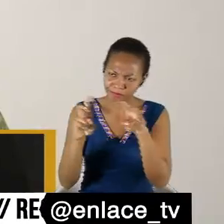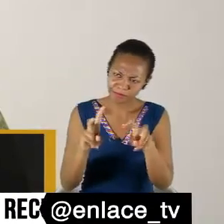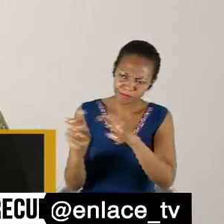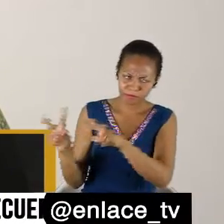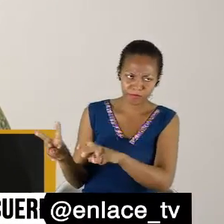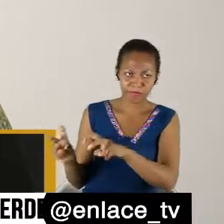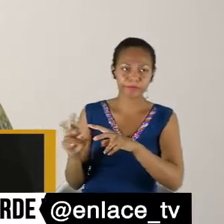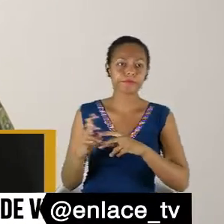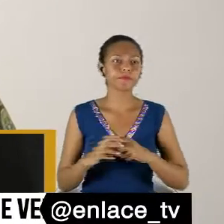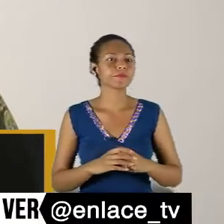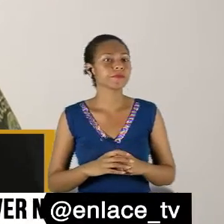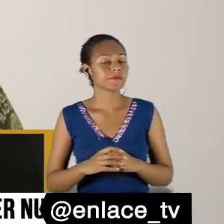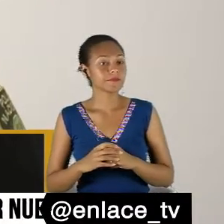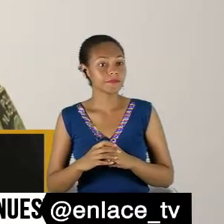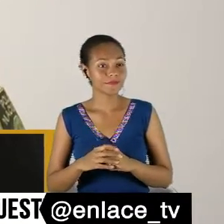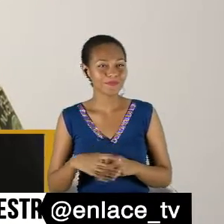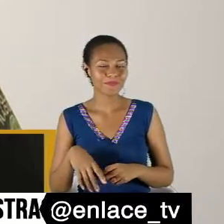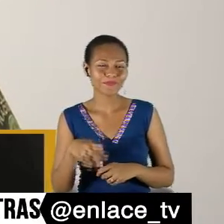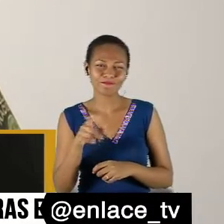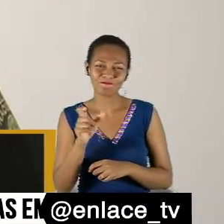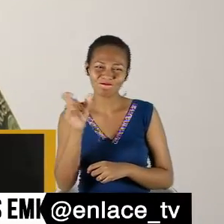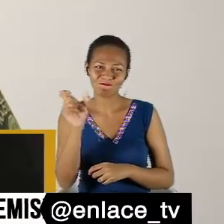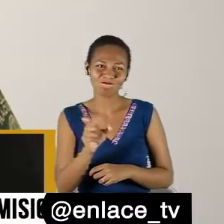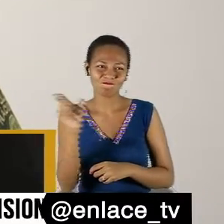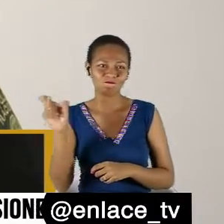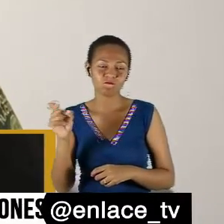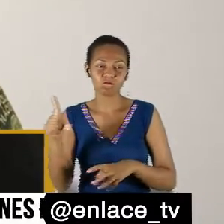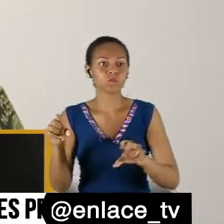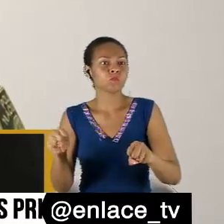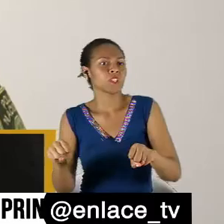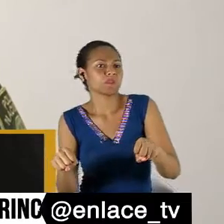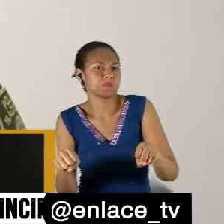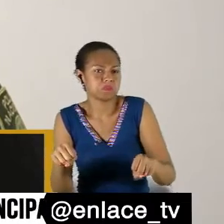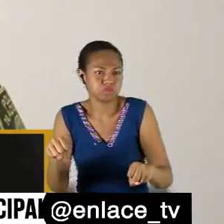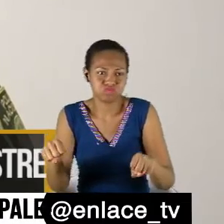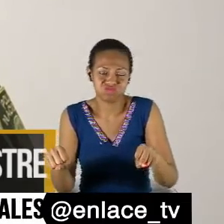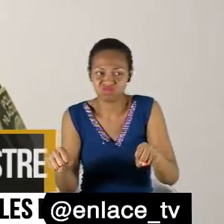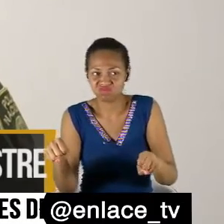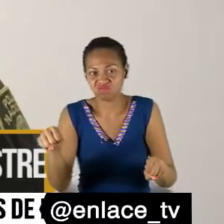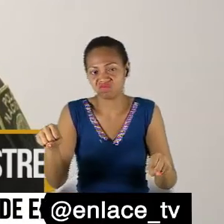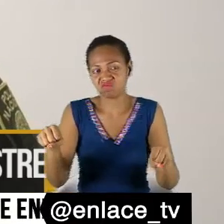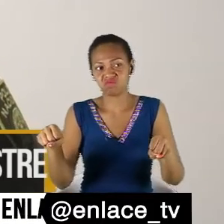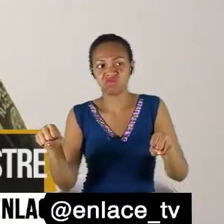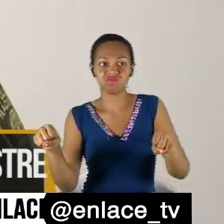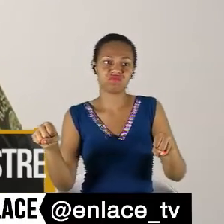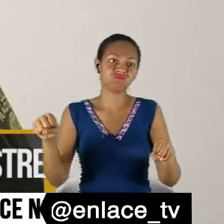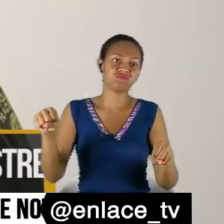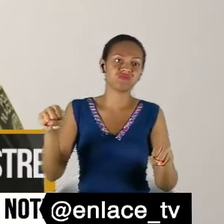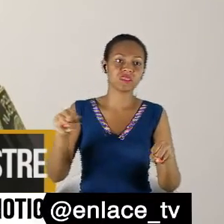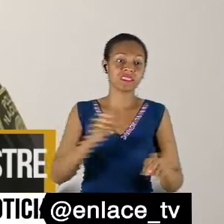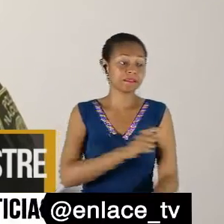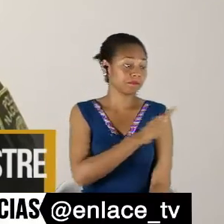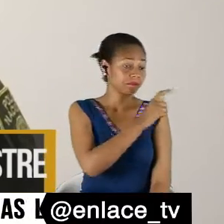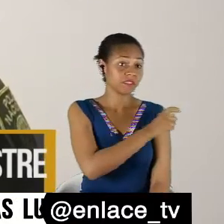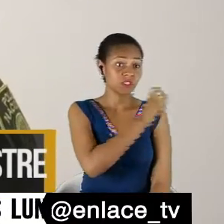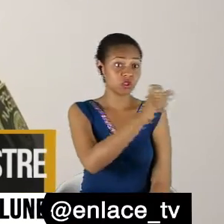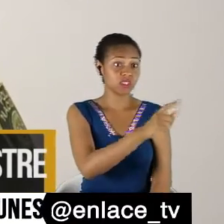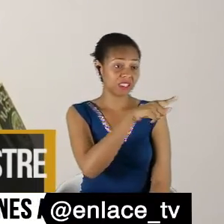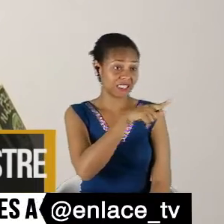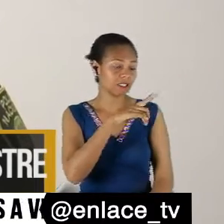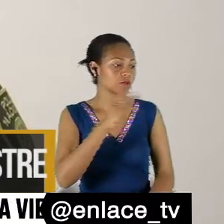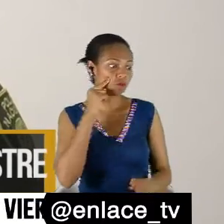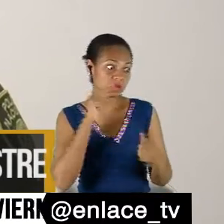se movilizaban en una moto, las víctimas, y las personas victimarias pues se encontraban a pie. Es la